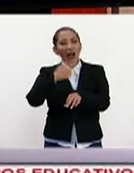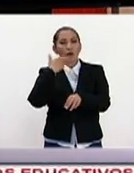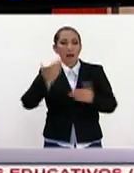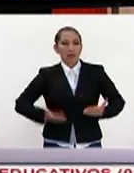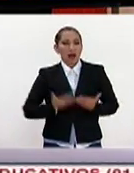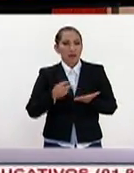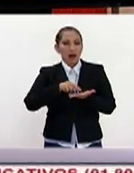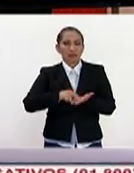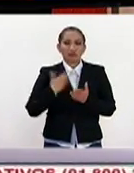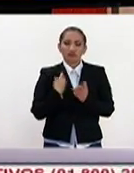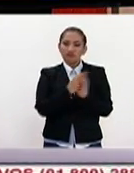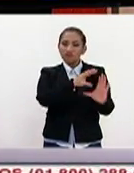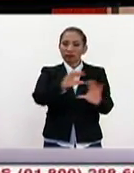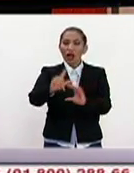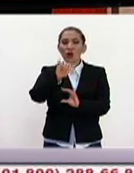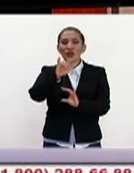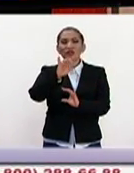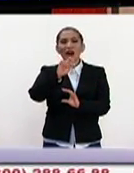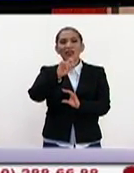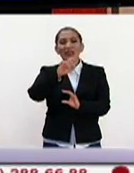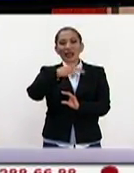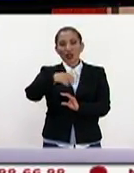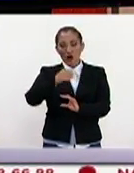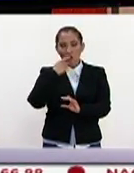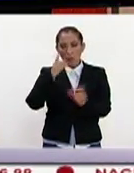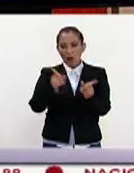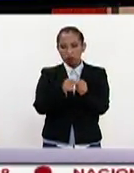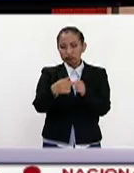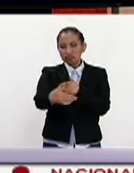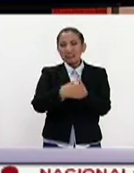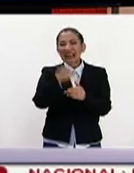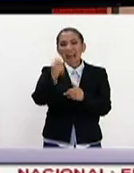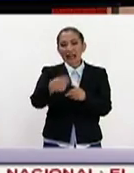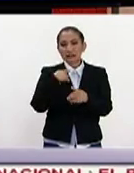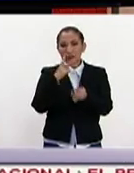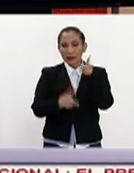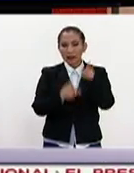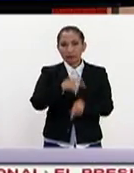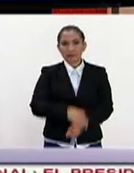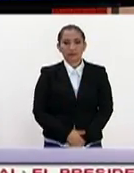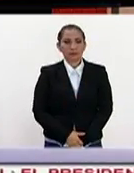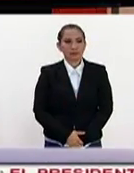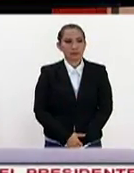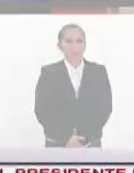bailarín y coreógrafo Luis Fandiño, y aquí un adelanto de esta charla.